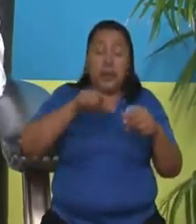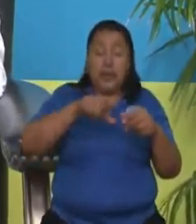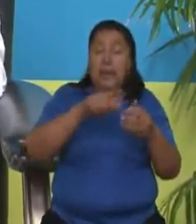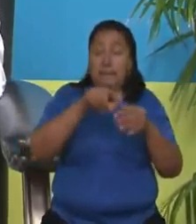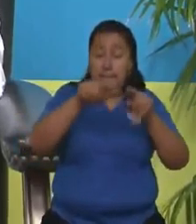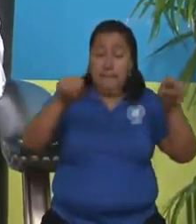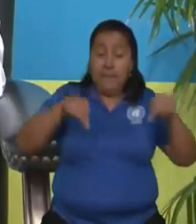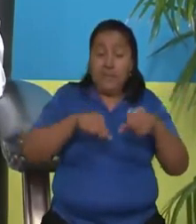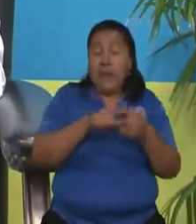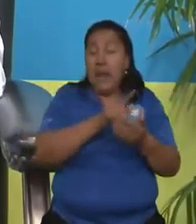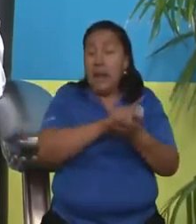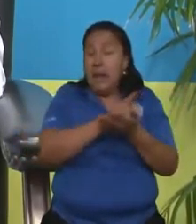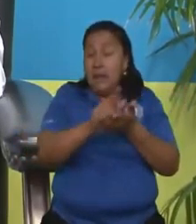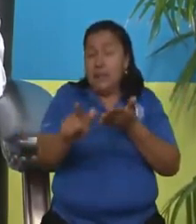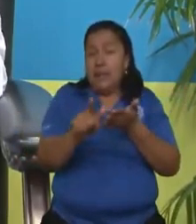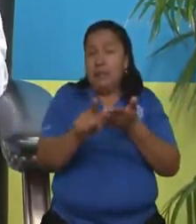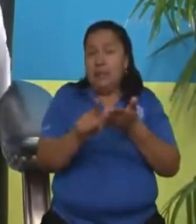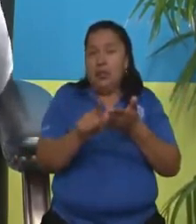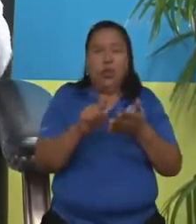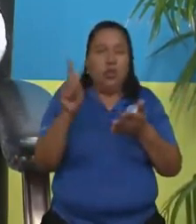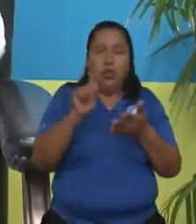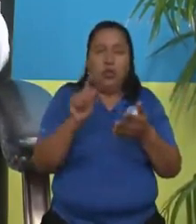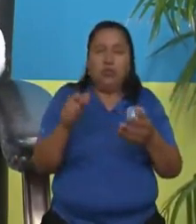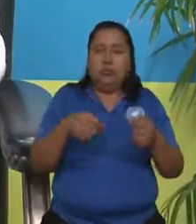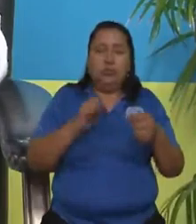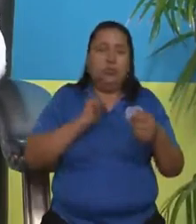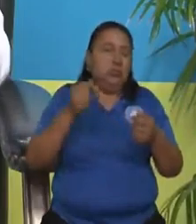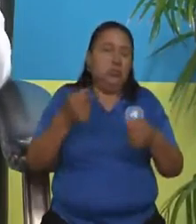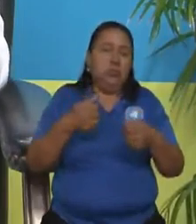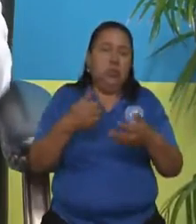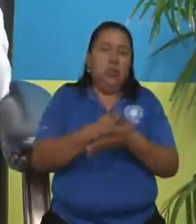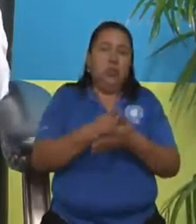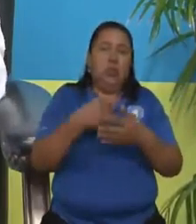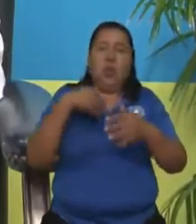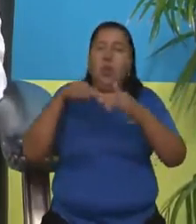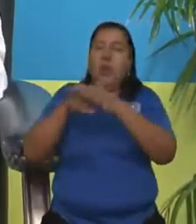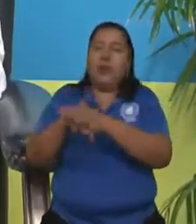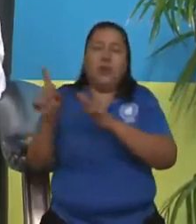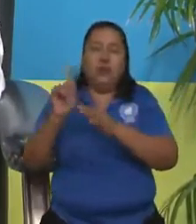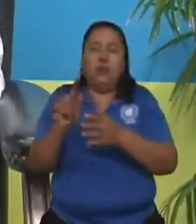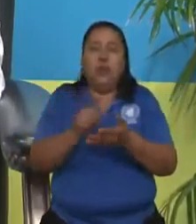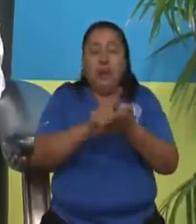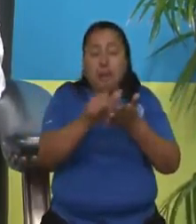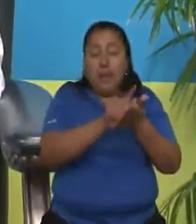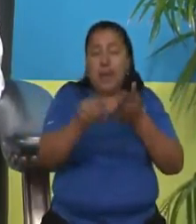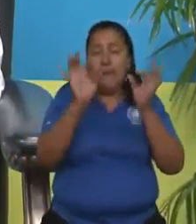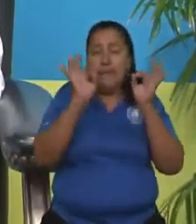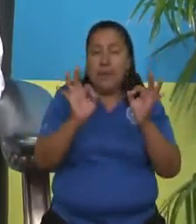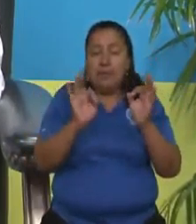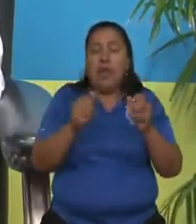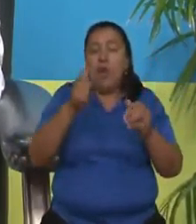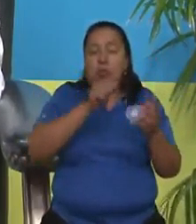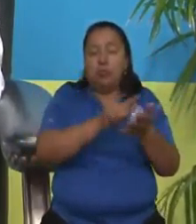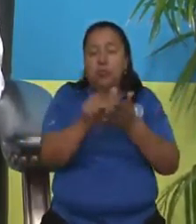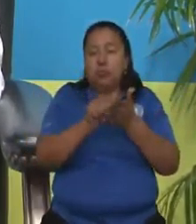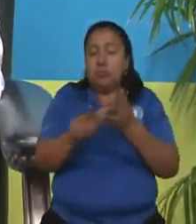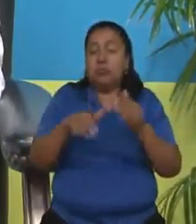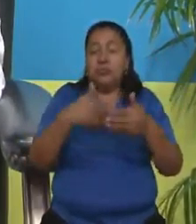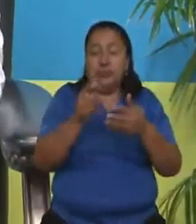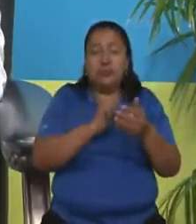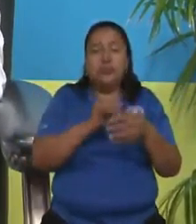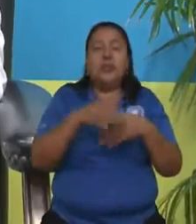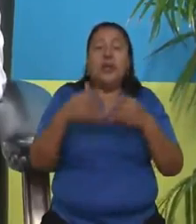limpia, ¿verdad? Limpia. No reciclada, limpia, porque esta tiene un contenido de cloro aceptable, la